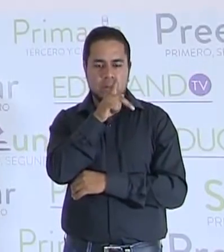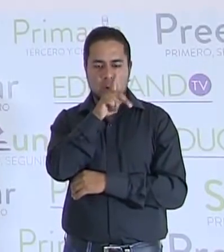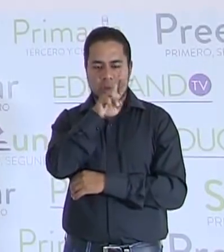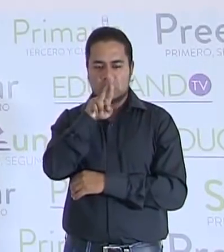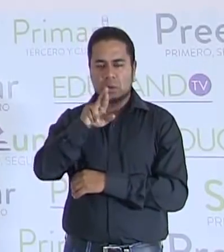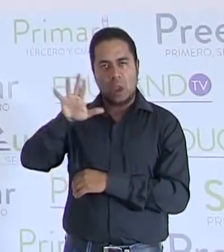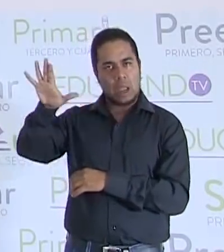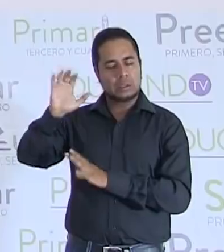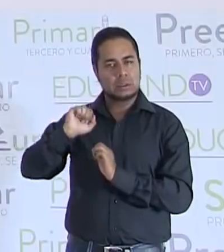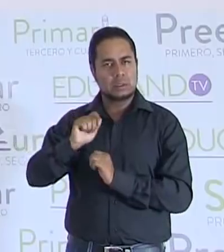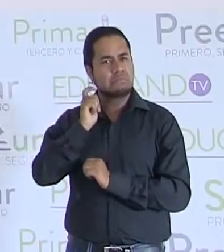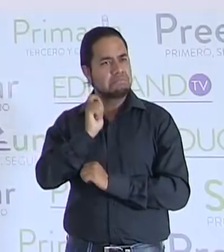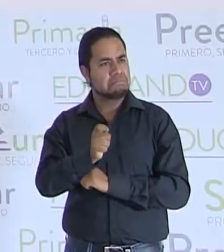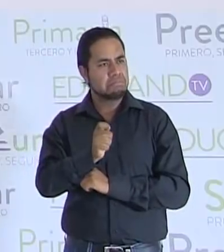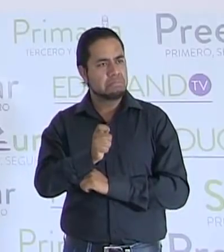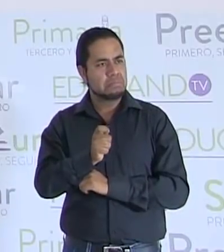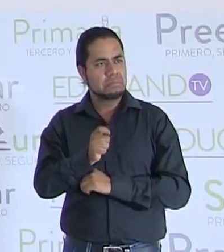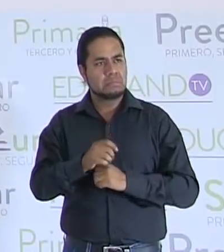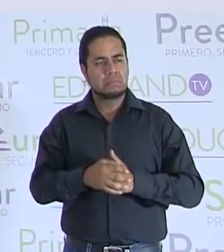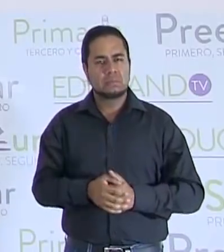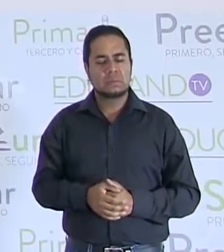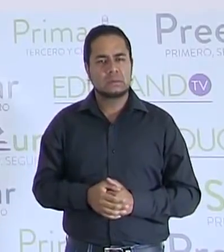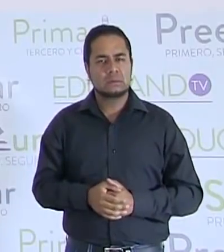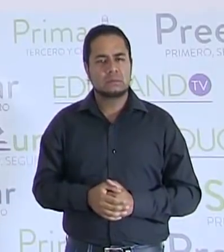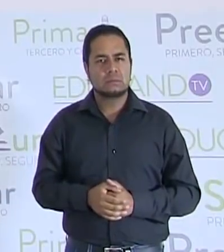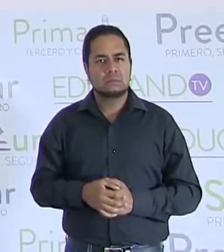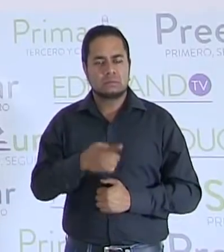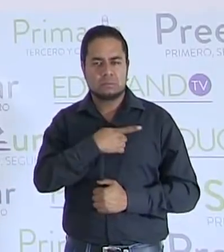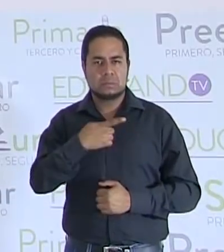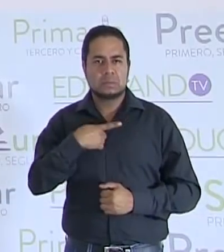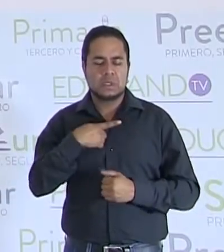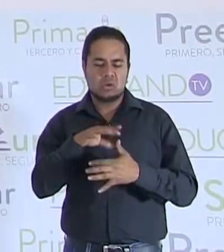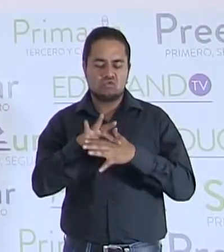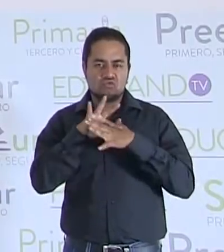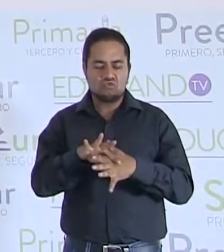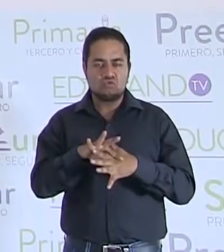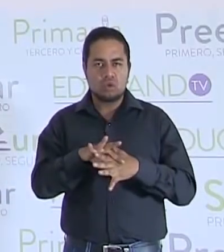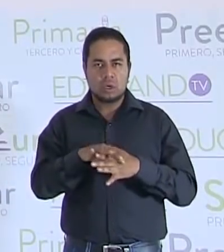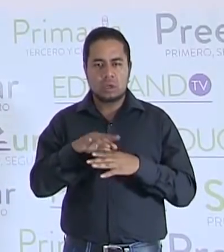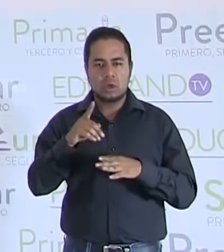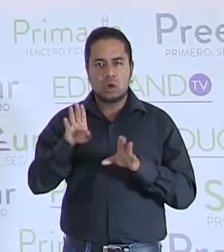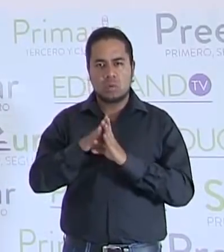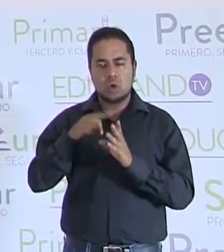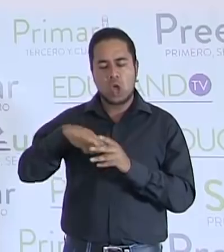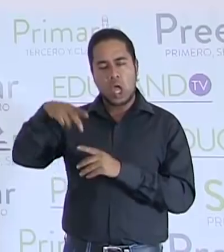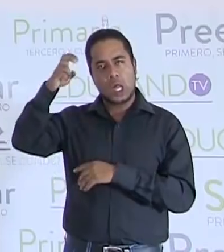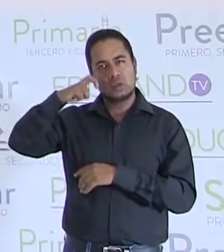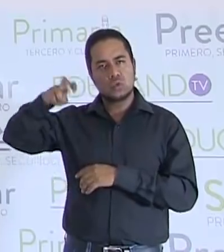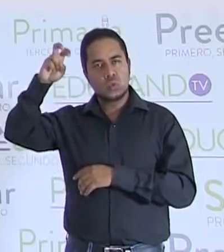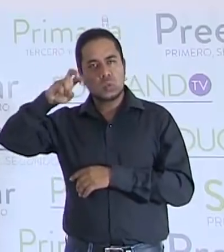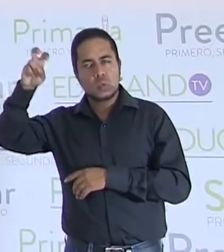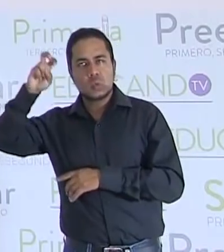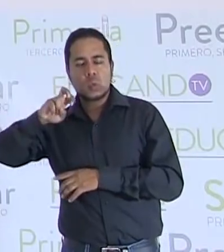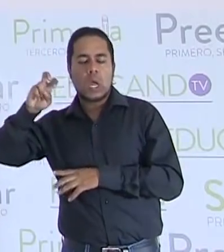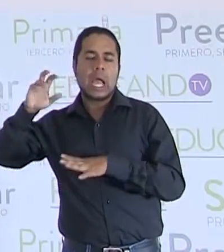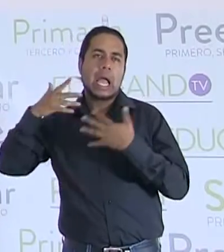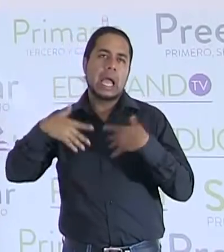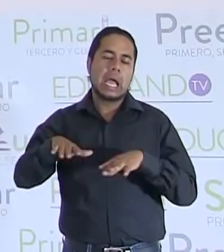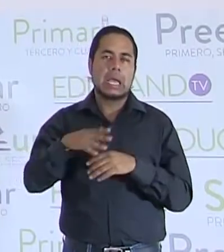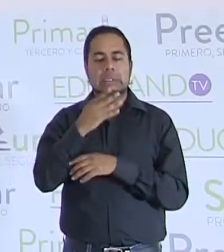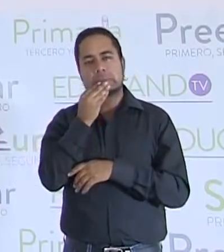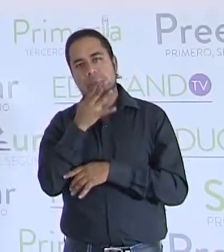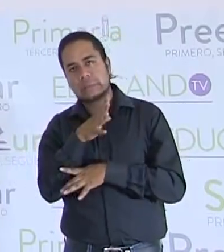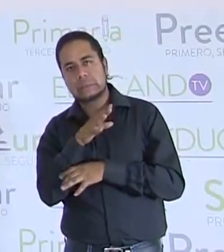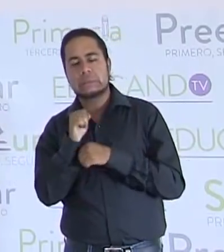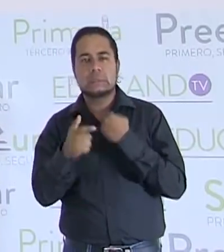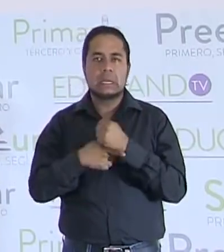Rico. ¿Y qué significa? Que debemos ser realistas y no irnos más allá de lo que nosotros, de las